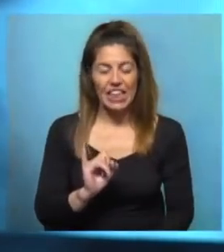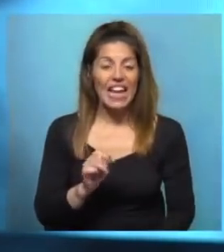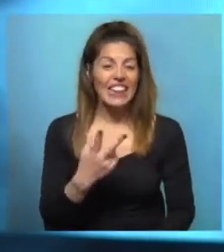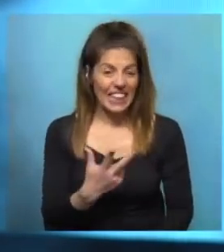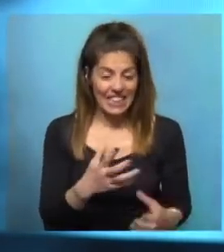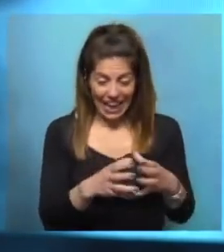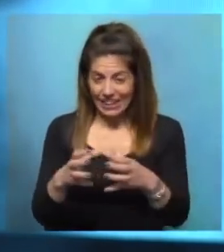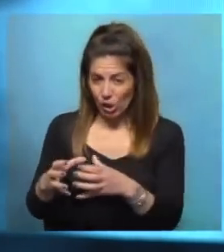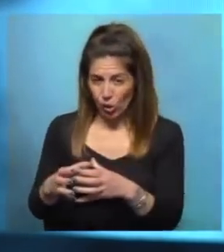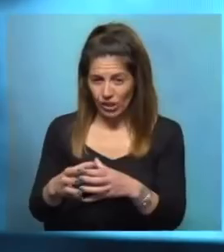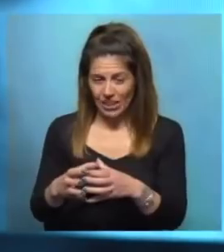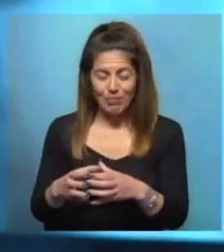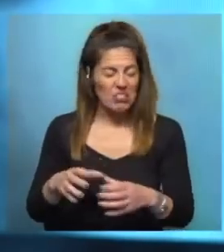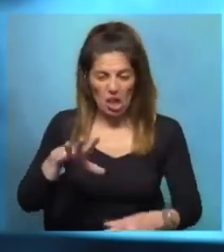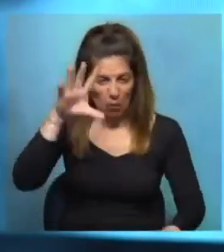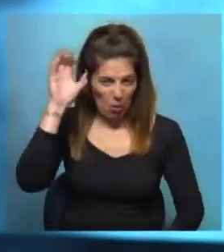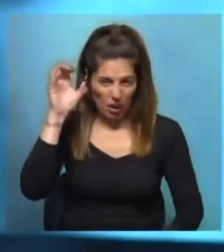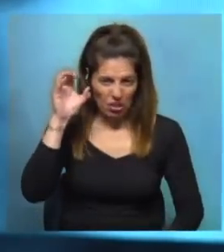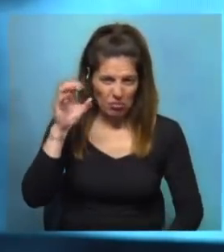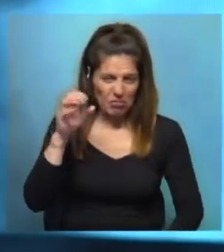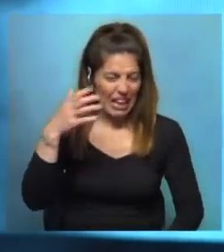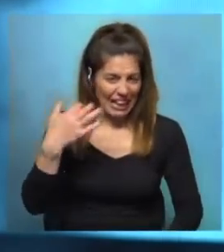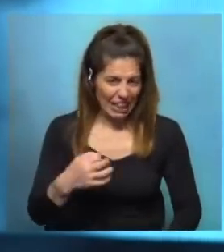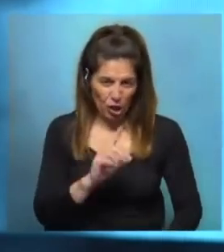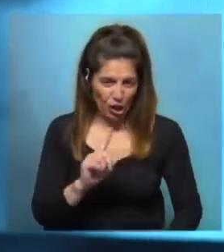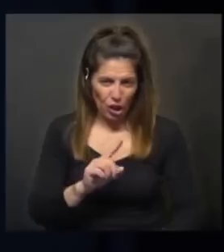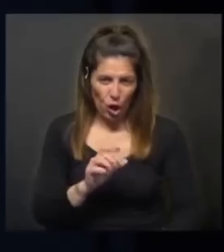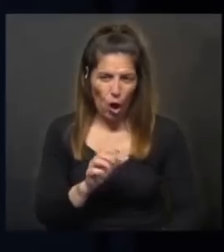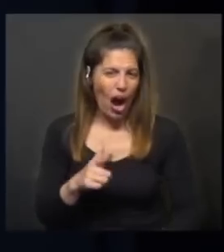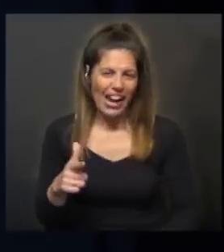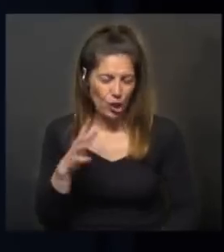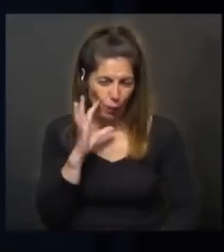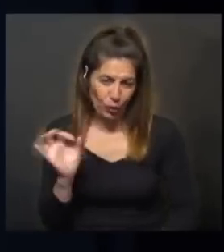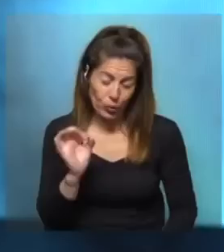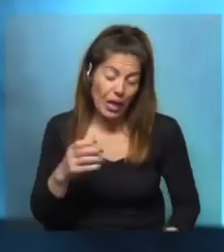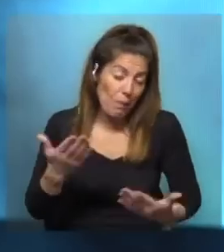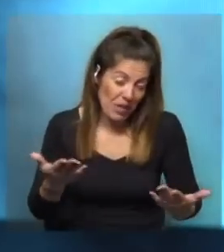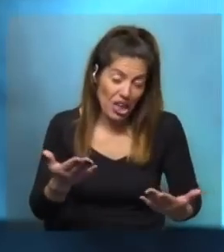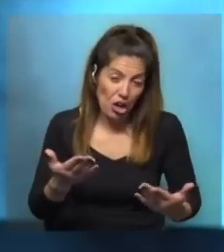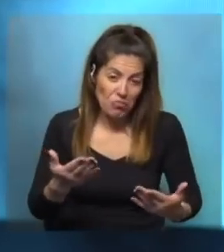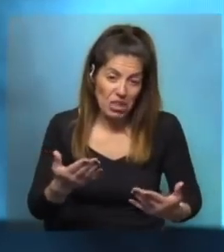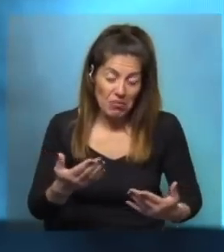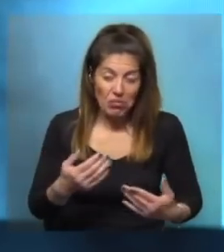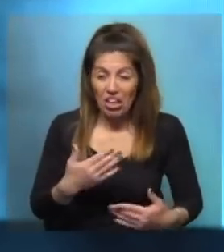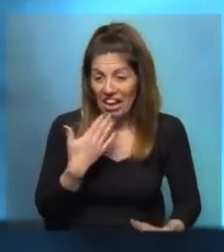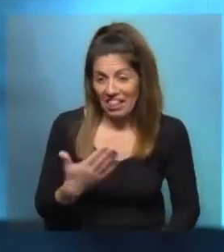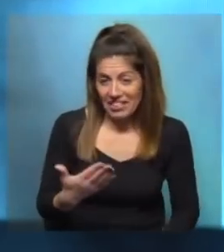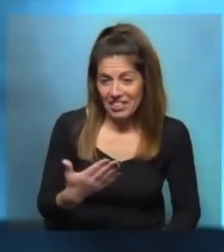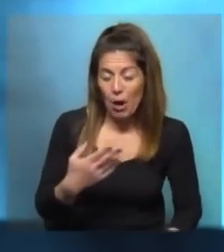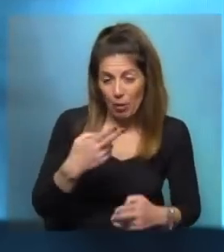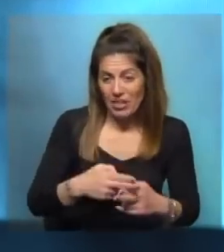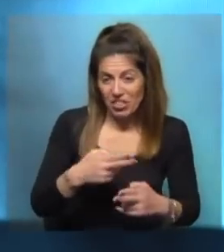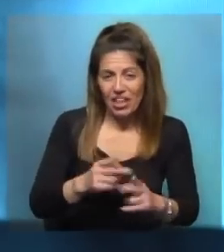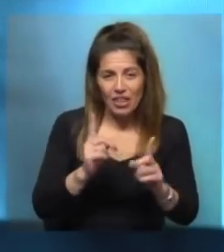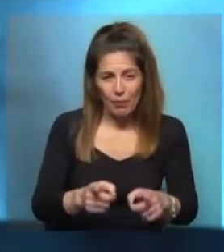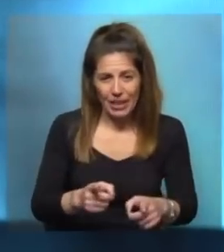ninguna de las tres tengo ningún tipo de oportunidad pero igual pero bueno agradezco la presión de haber sido mencionada es un disco